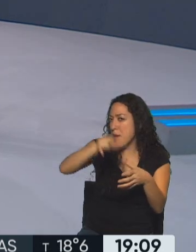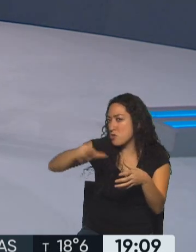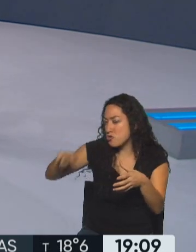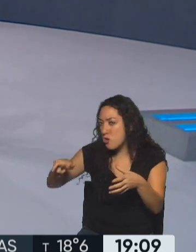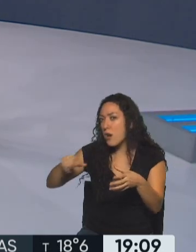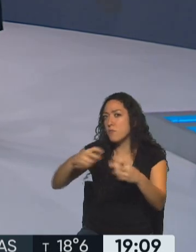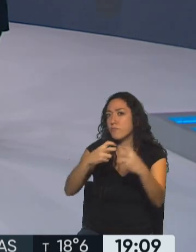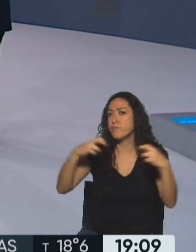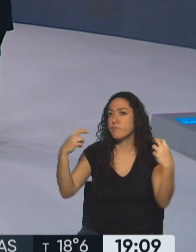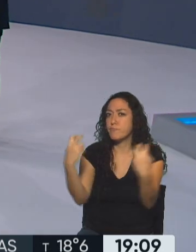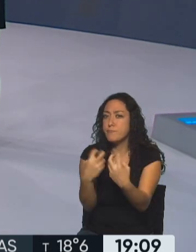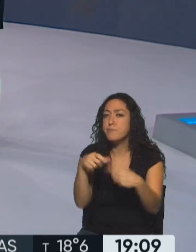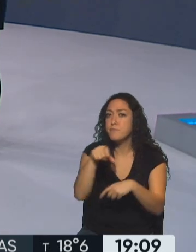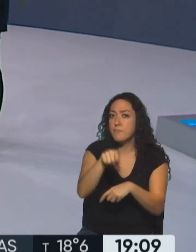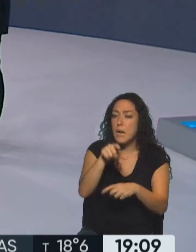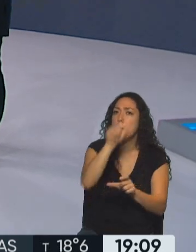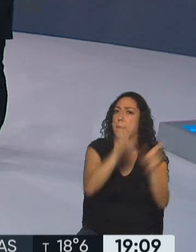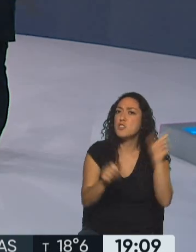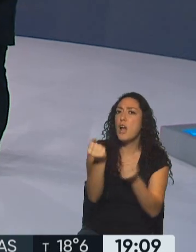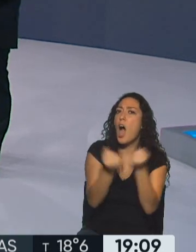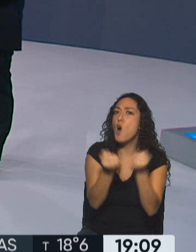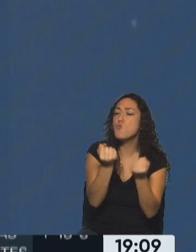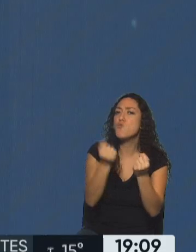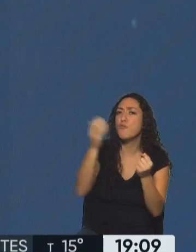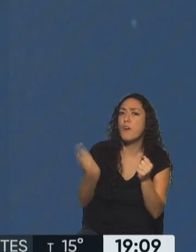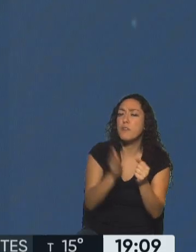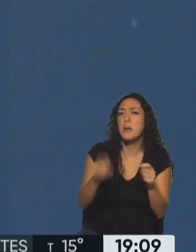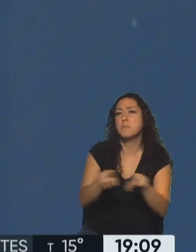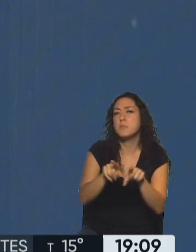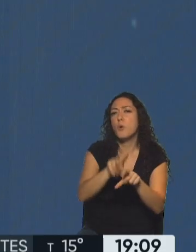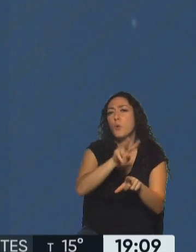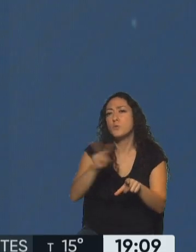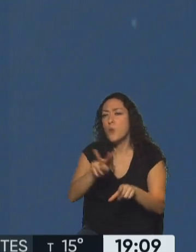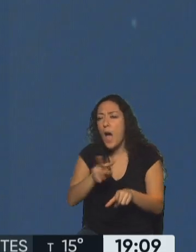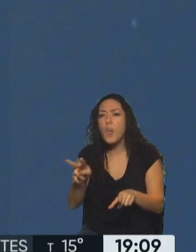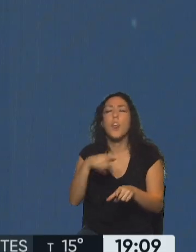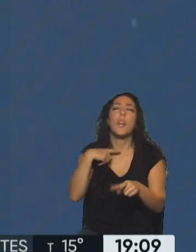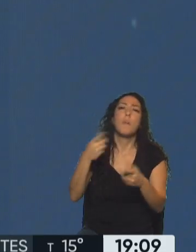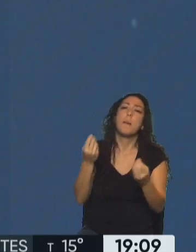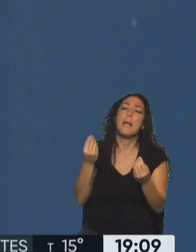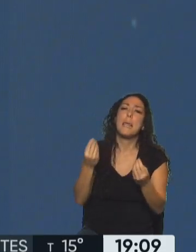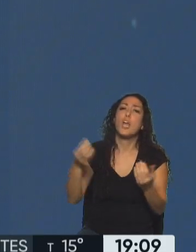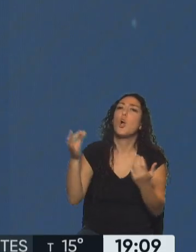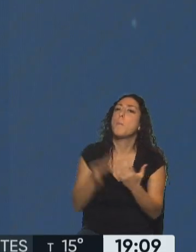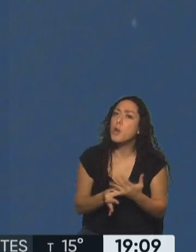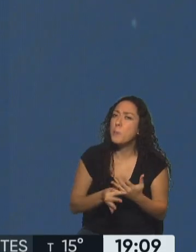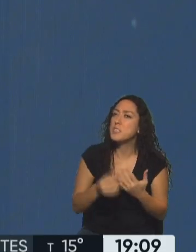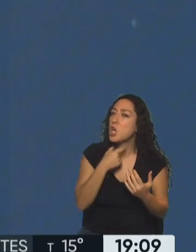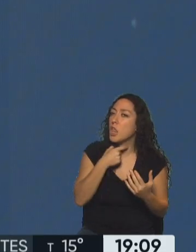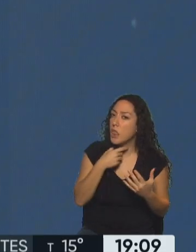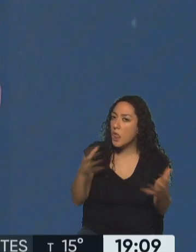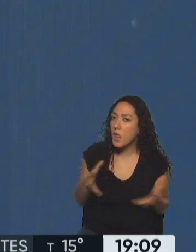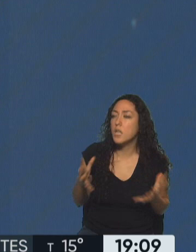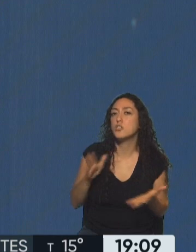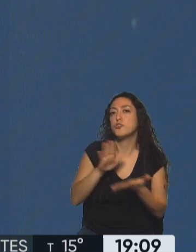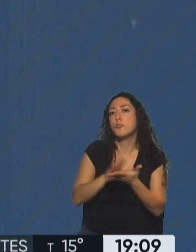a fabricantes de autos como Volkswagen, sí, para comprometerse, la relación y el vínculo de